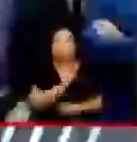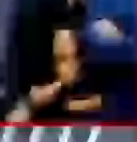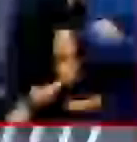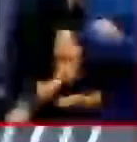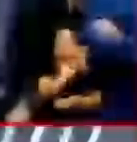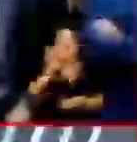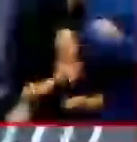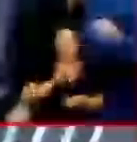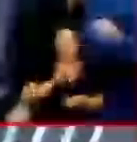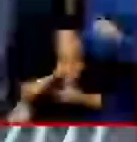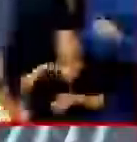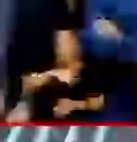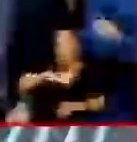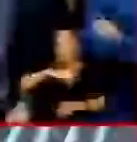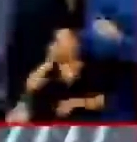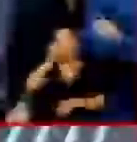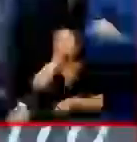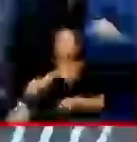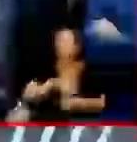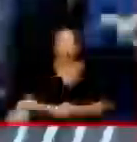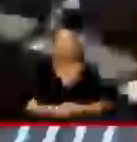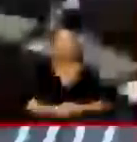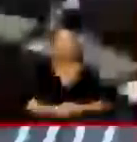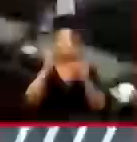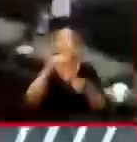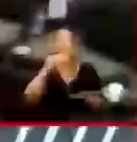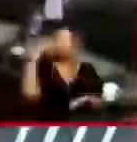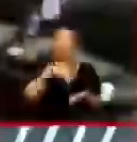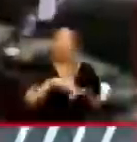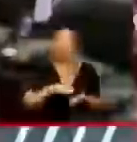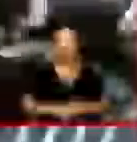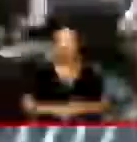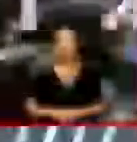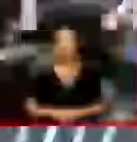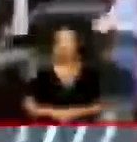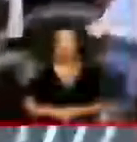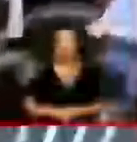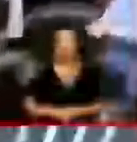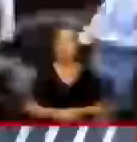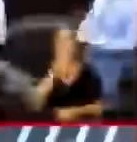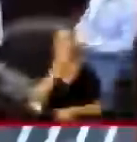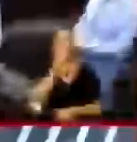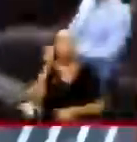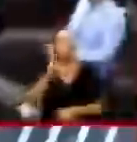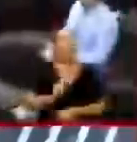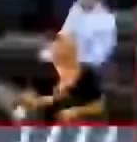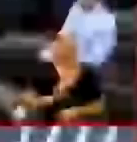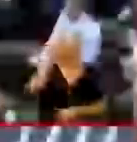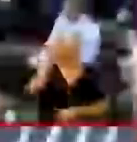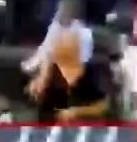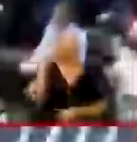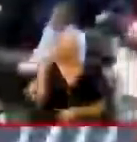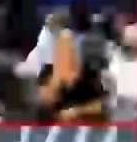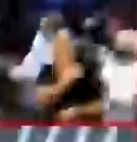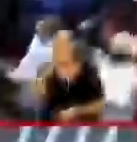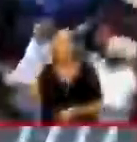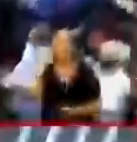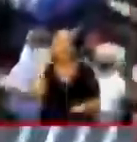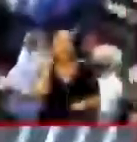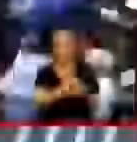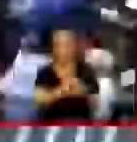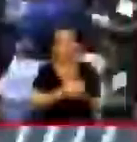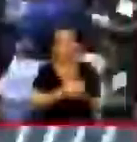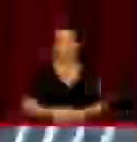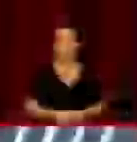tema de educación que este año se ha ajustado y que el año que viene vamos a ver cómo se resuelve, está muy discutido en el presupuesto, obviamente el FMI va